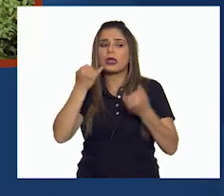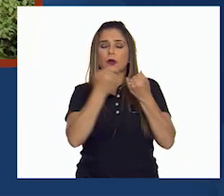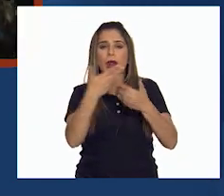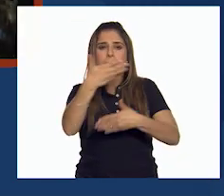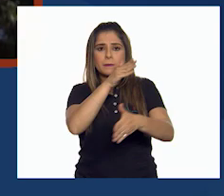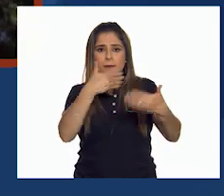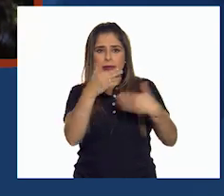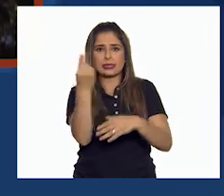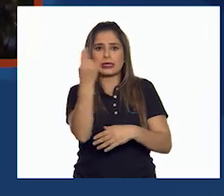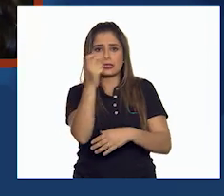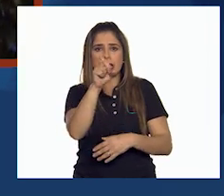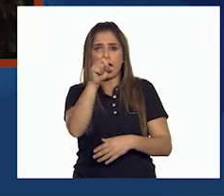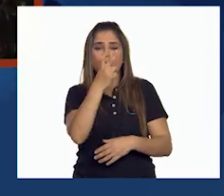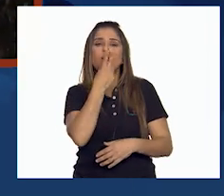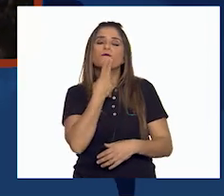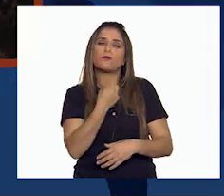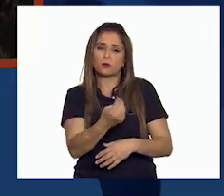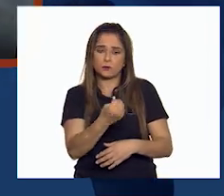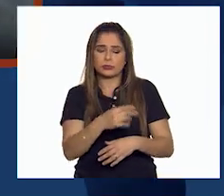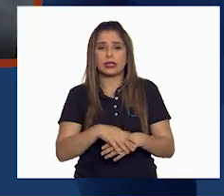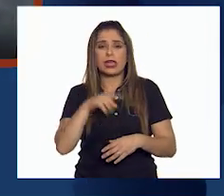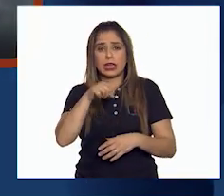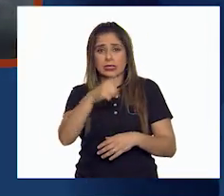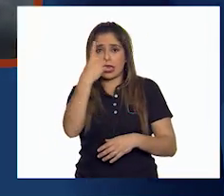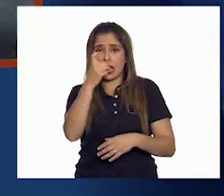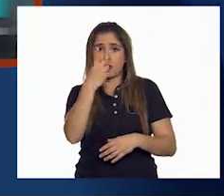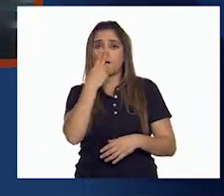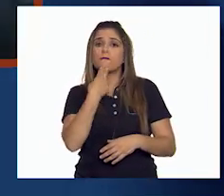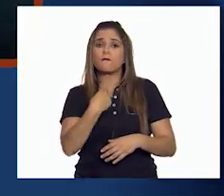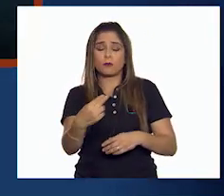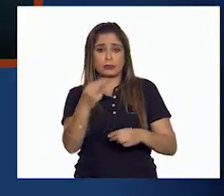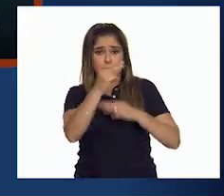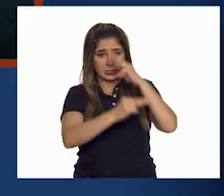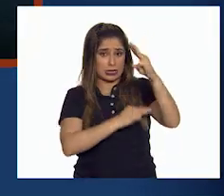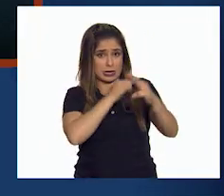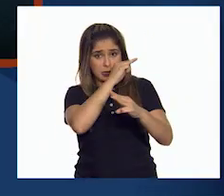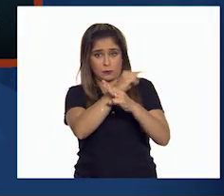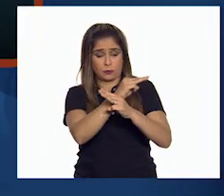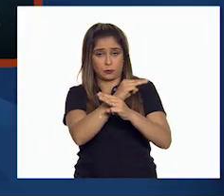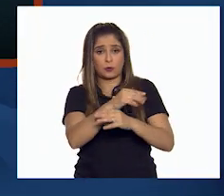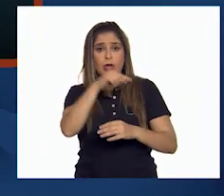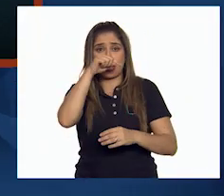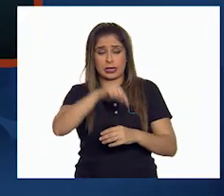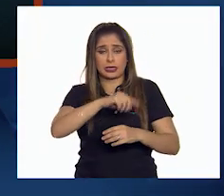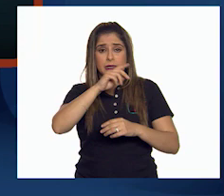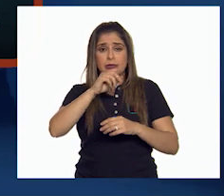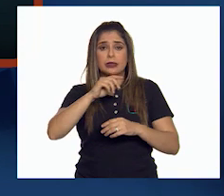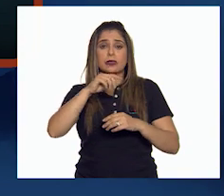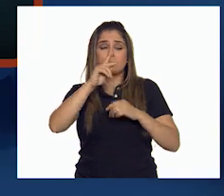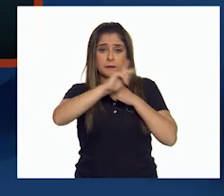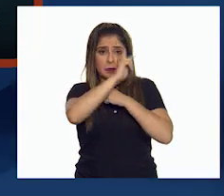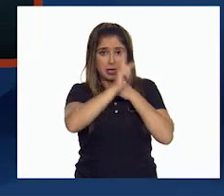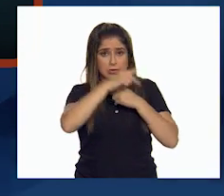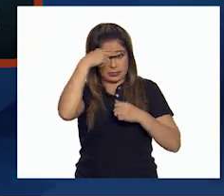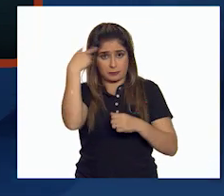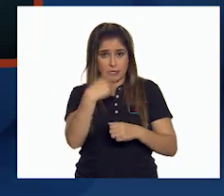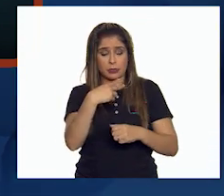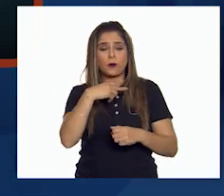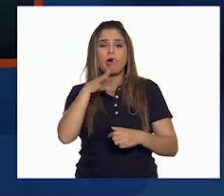el 0.1% del total de agua dulce del planeta. Esto nos hace un país con baja disponibilidad de